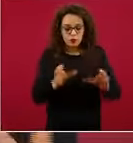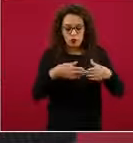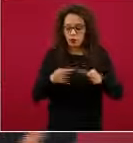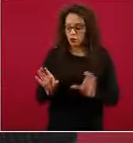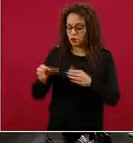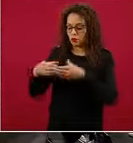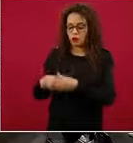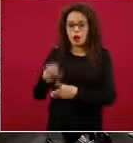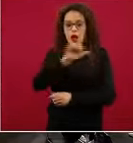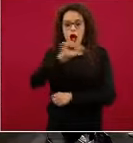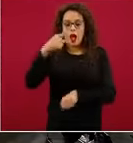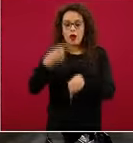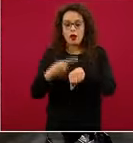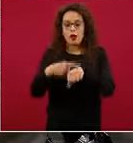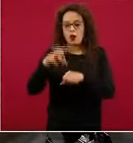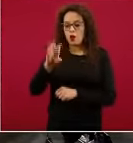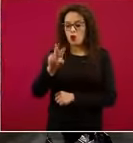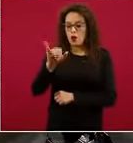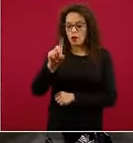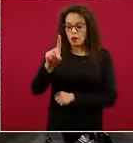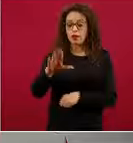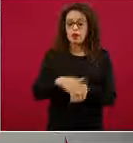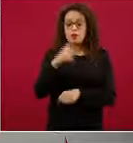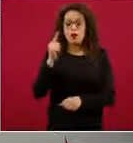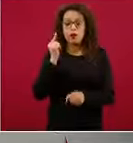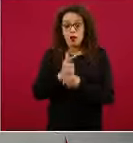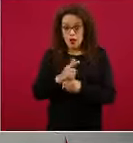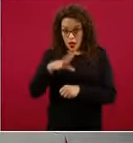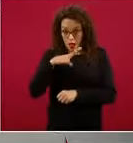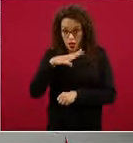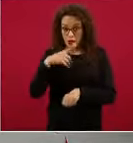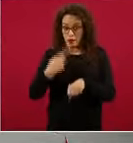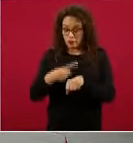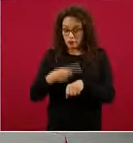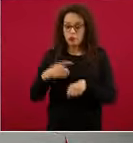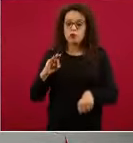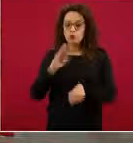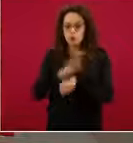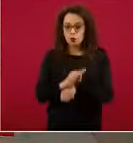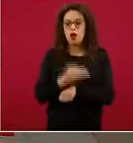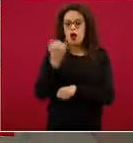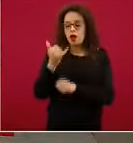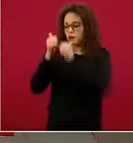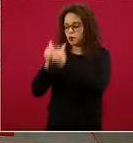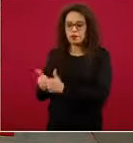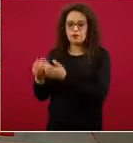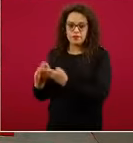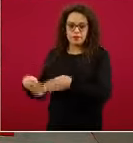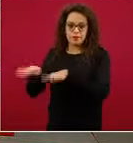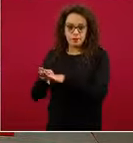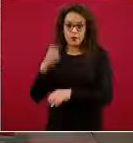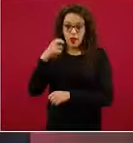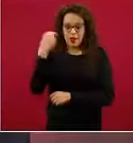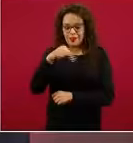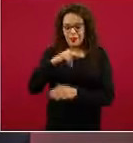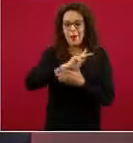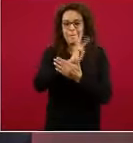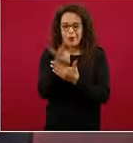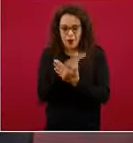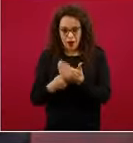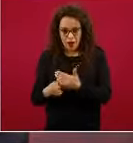la detección, protección y resguardo, como se llama el propio programa. Este programa es un